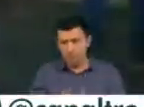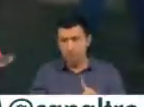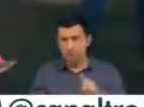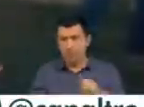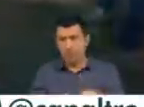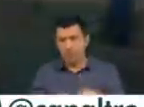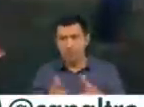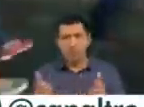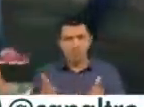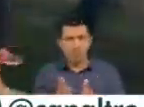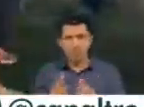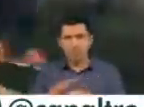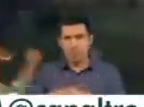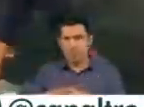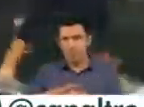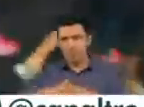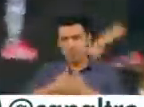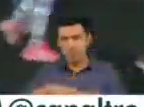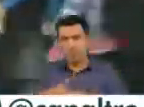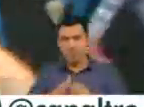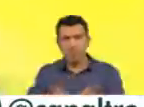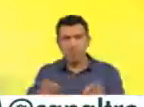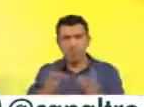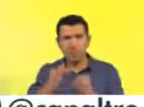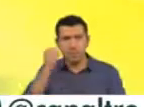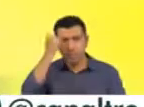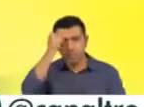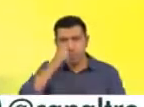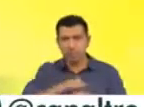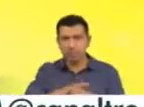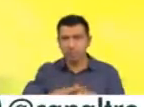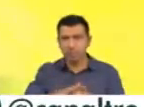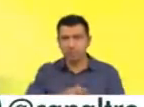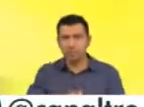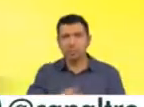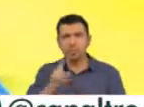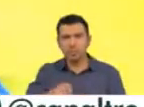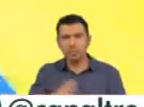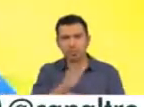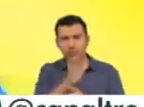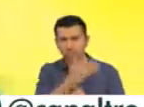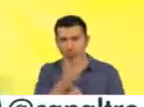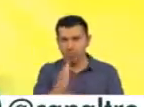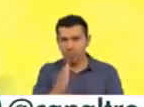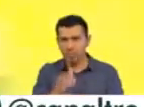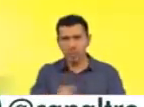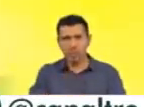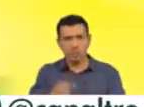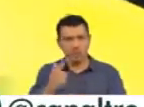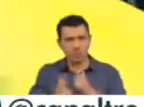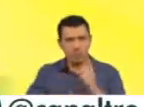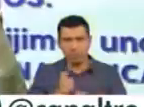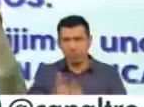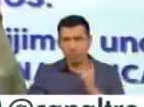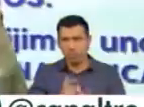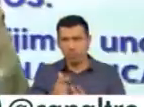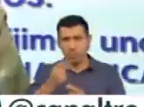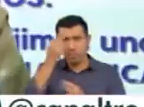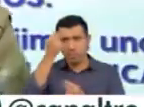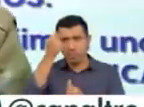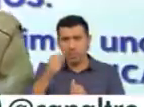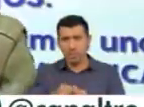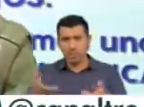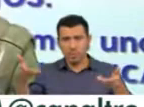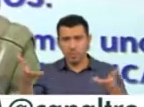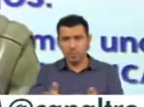principales calles de nuestra ciudad el objetivo abanderar la familia el objetivo pelear y luchar por los valores de nuestros